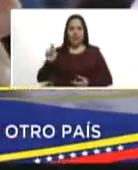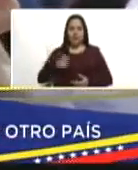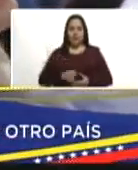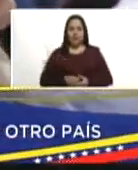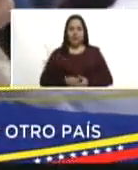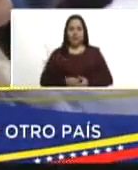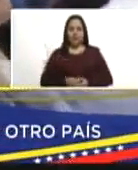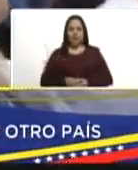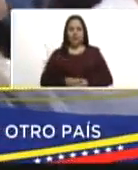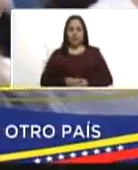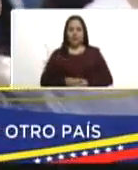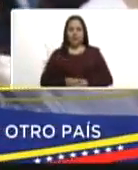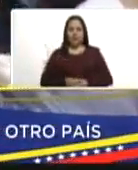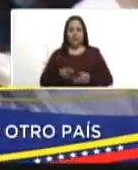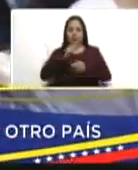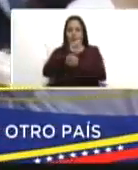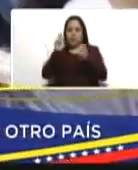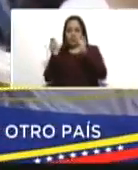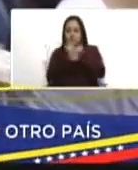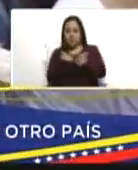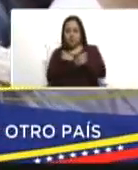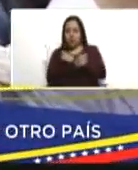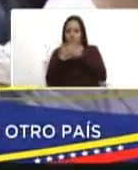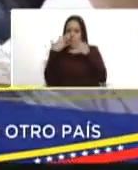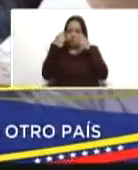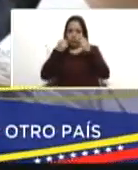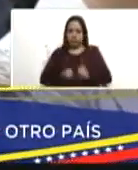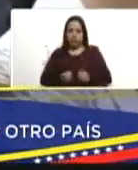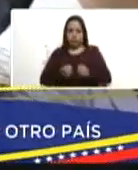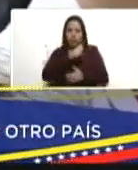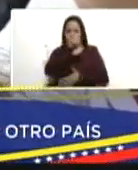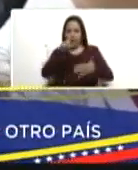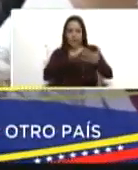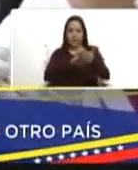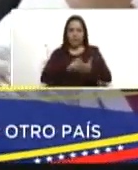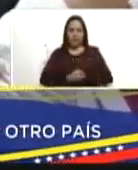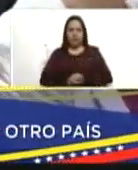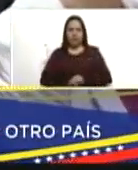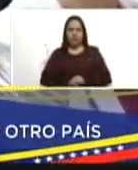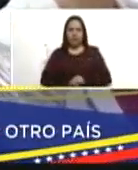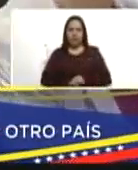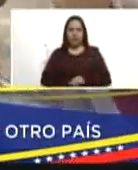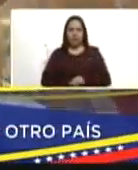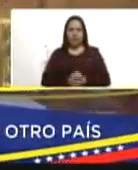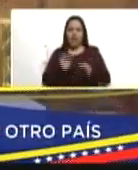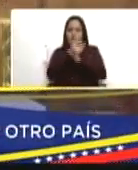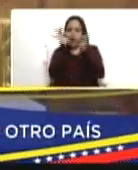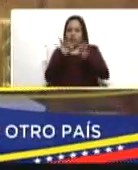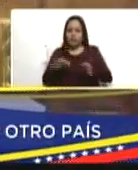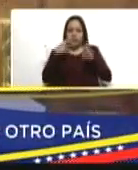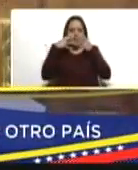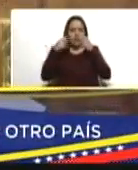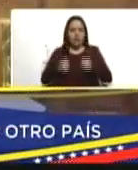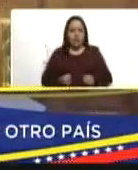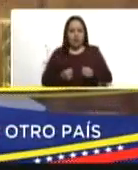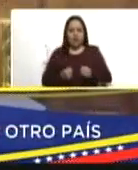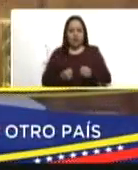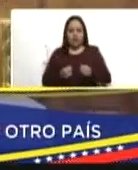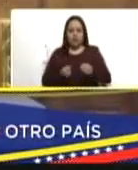t la transformación y consolidación definitiva del modelo de seguridad